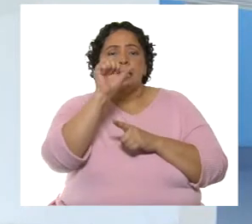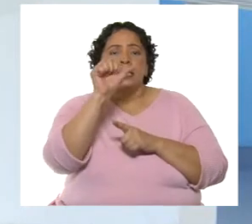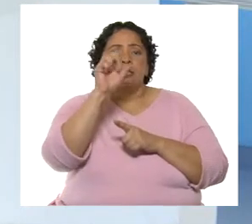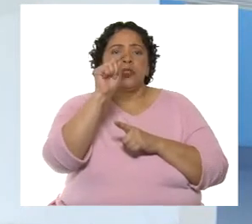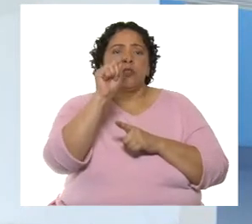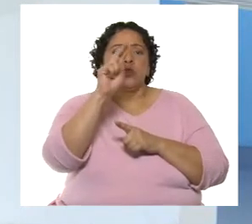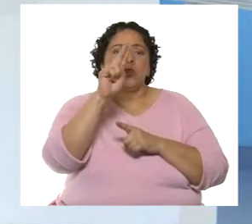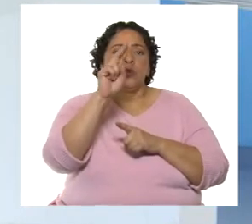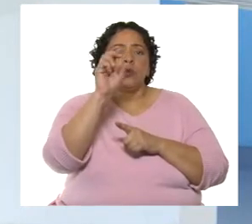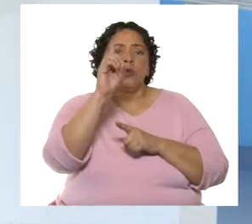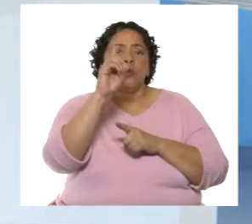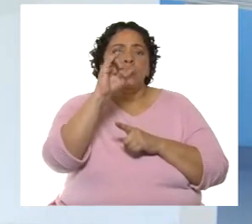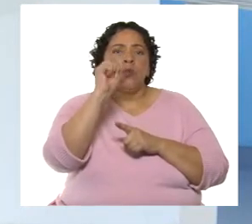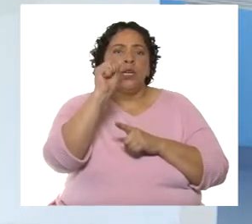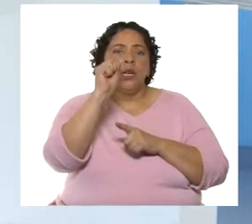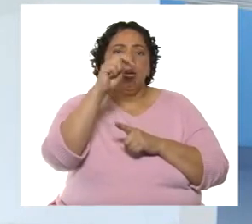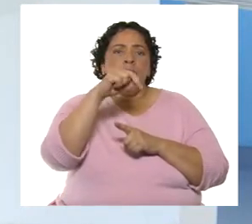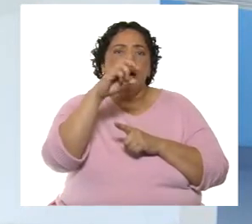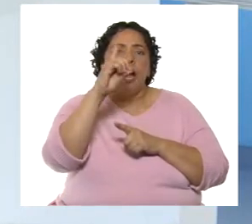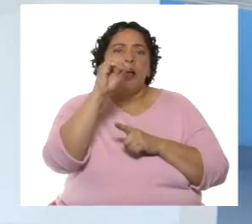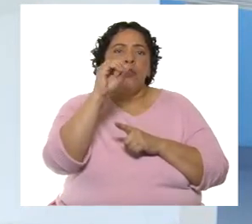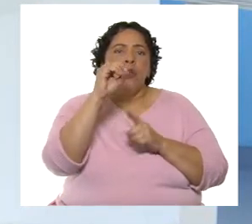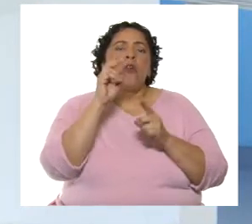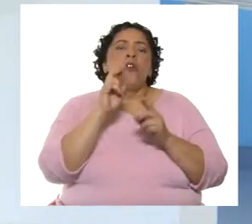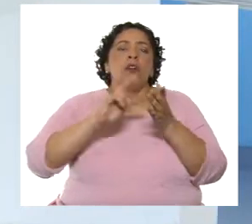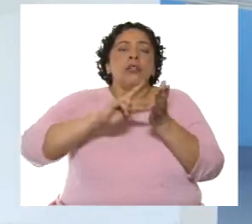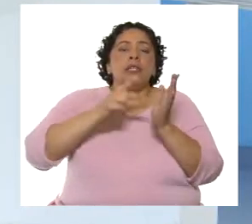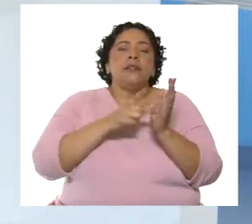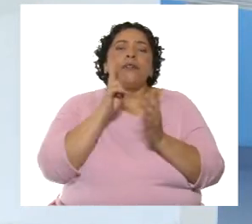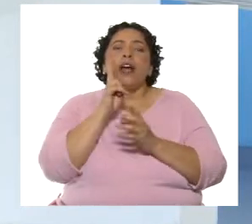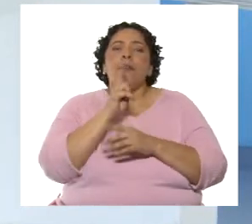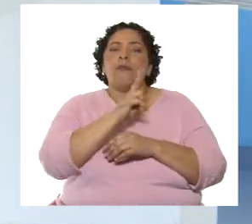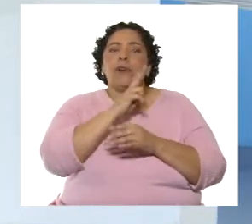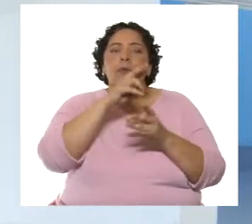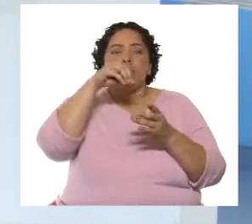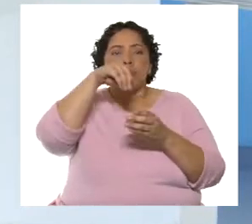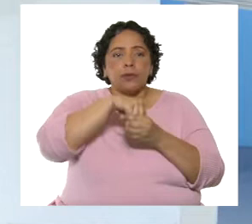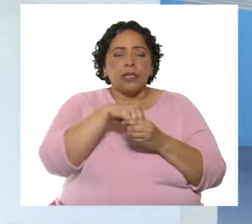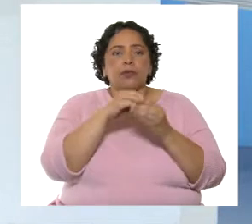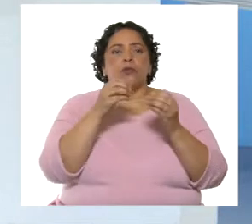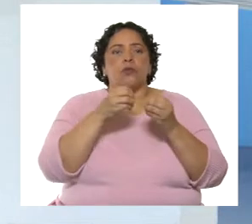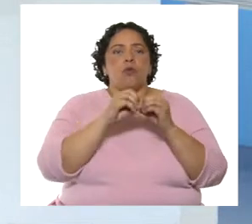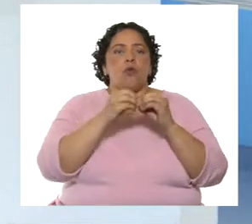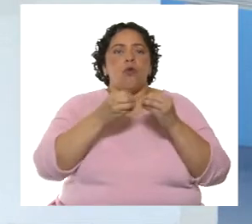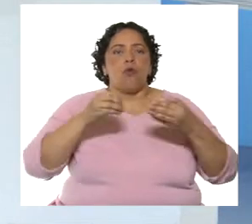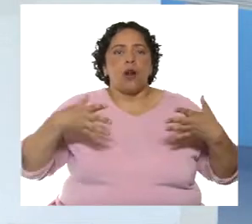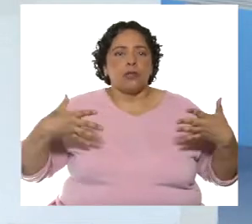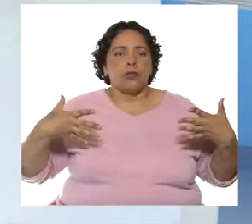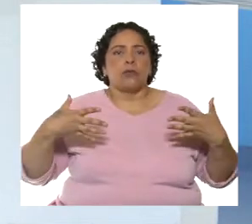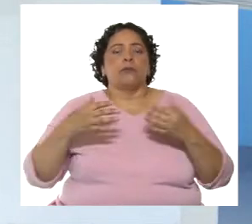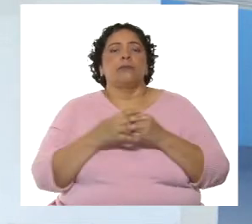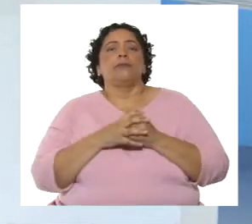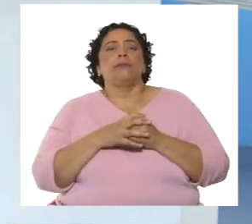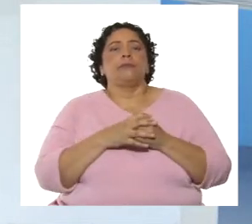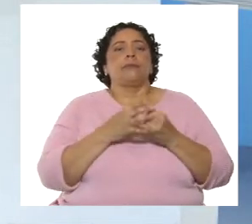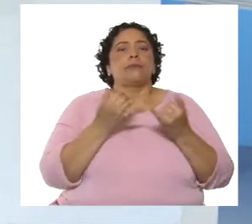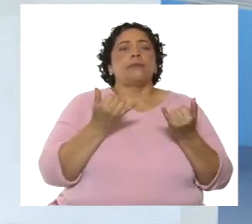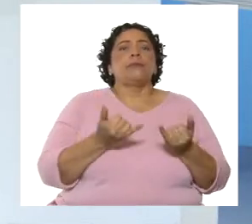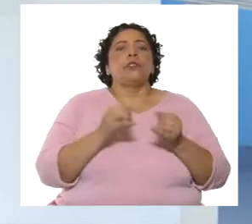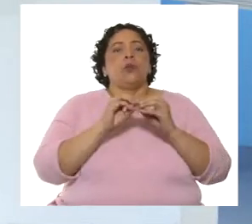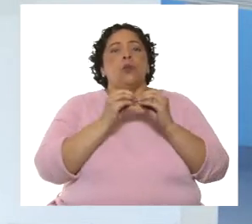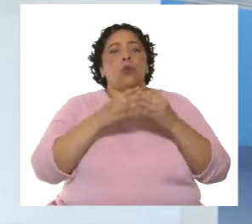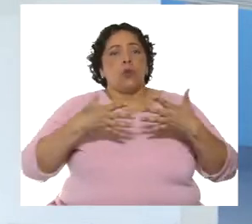claves nos indican qué es el verbo dentro de una oración. Y bien, en